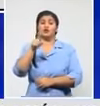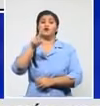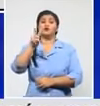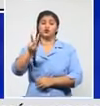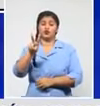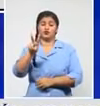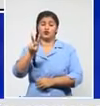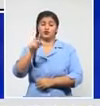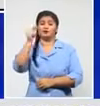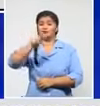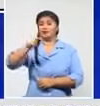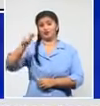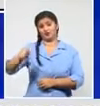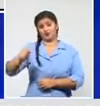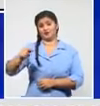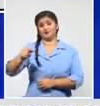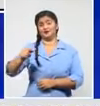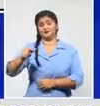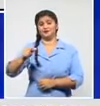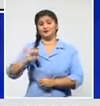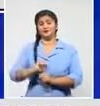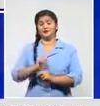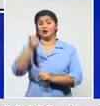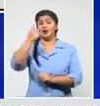fue un mes de mucho incremento,